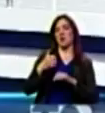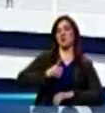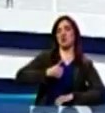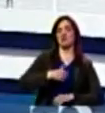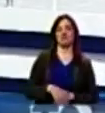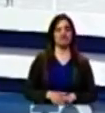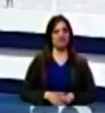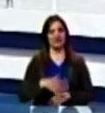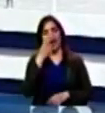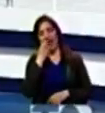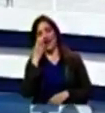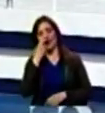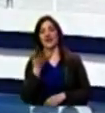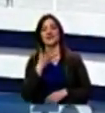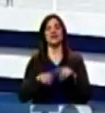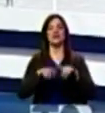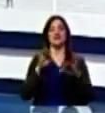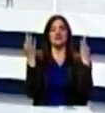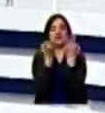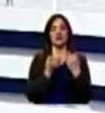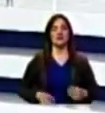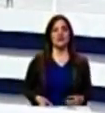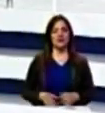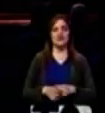comedia para disfrutar entre amigos y familia.